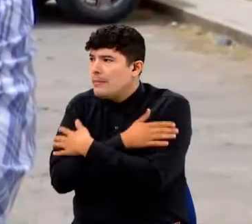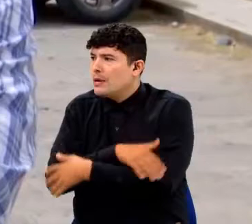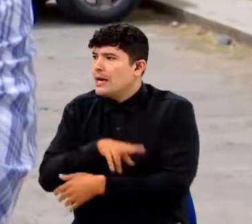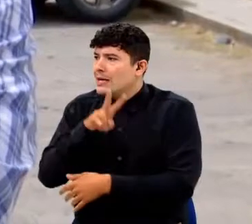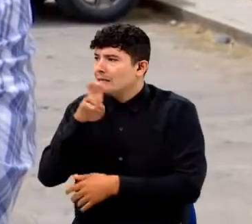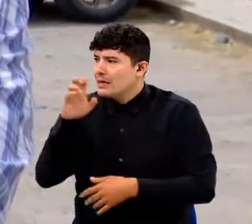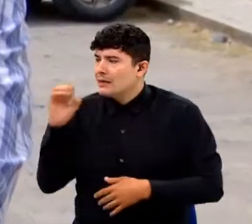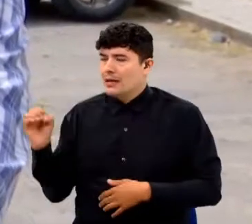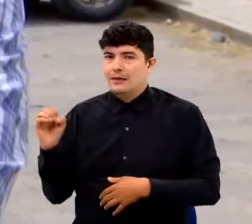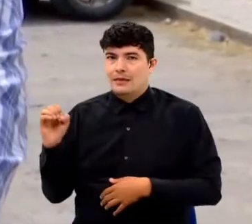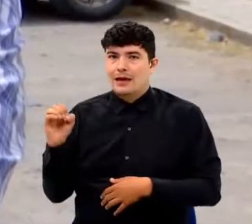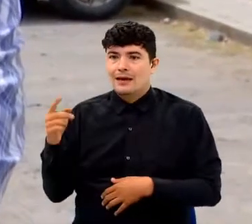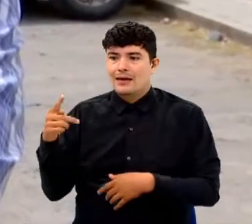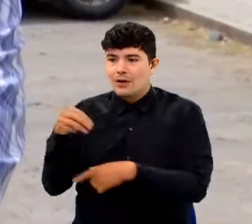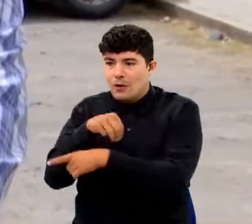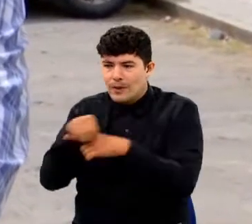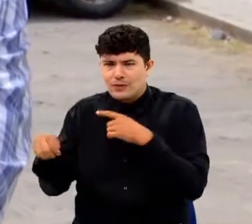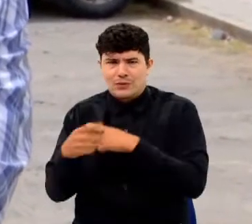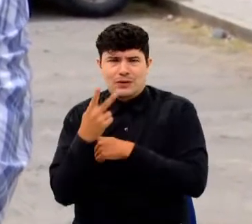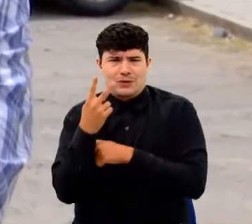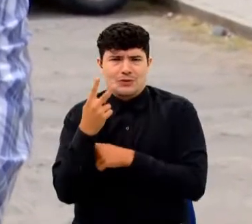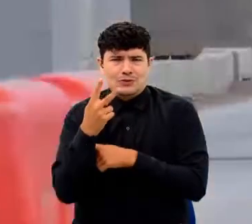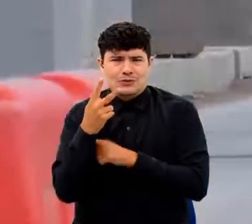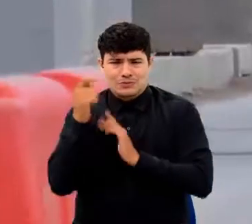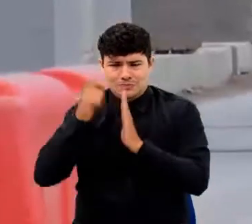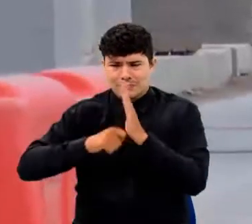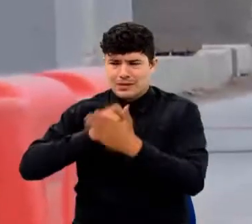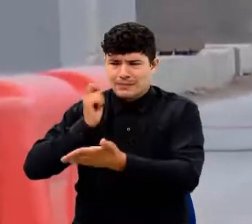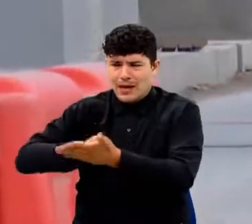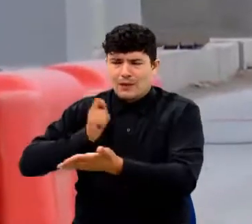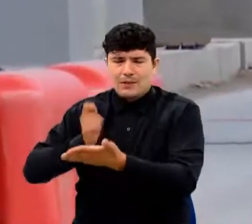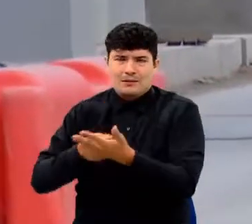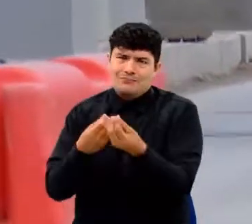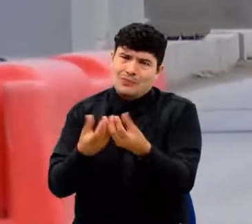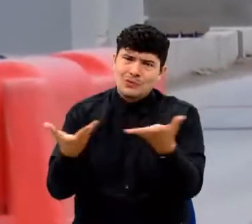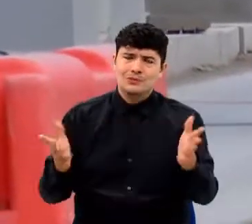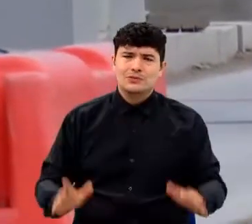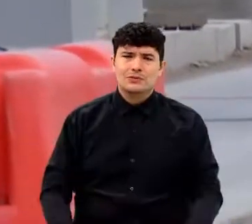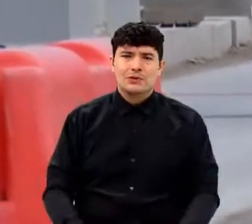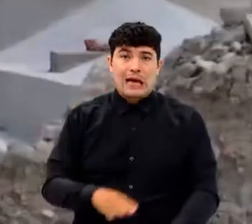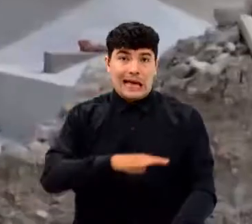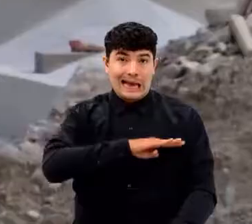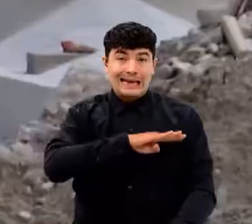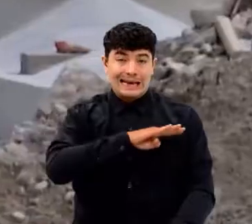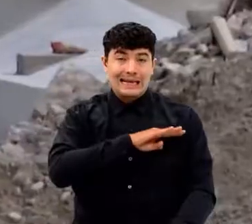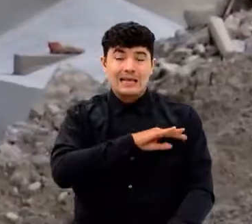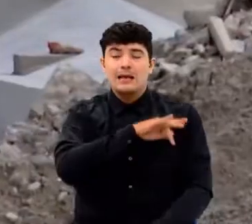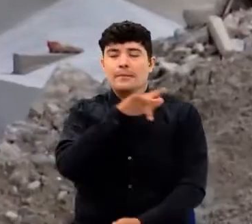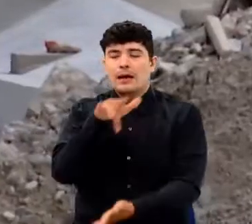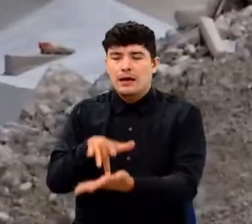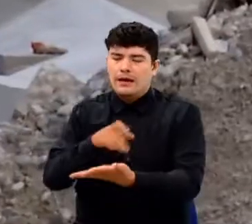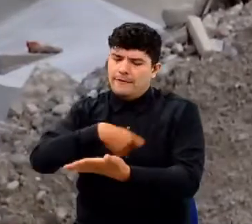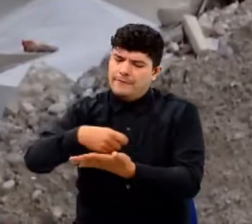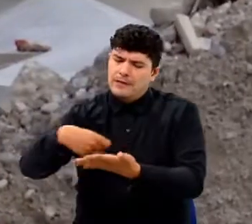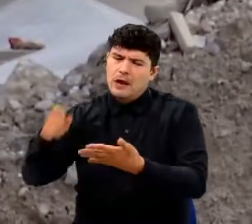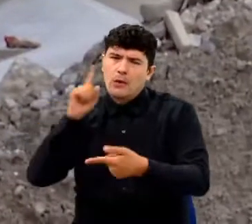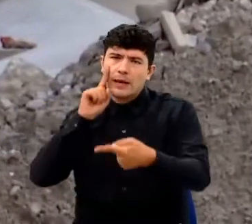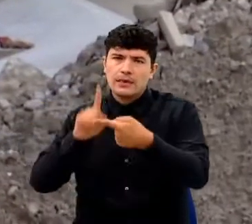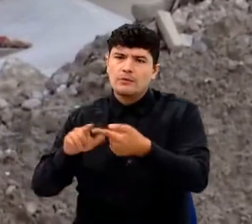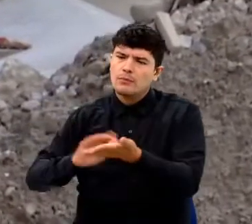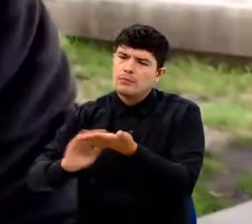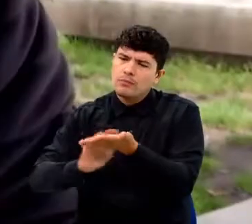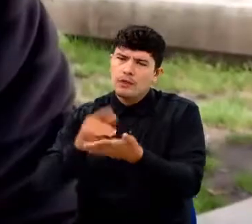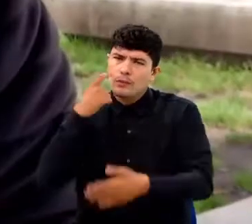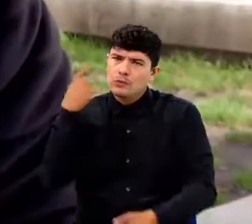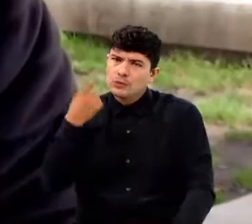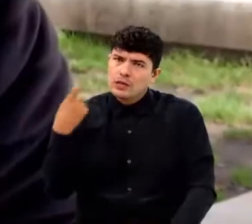peajes, pues es algo que es demasiado. Alcaldes de los municipios de la provincia estarán en la firmatón para buscar soluciones a este